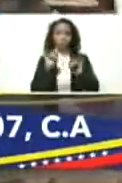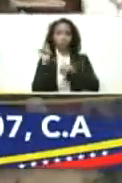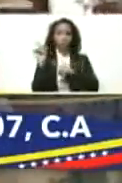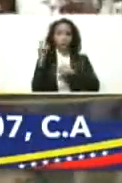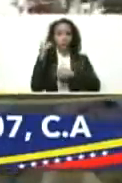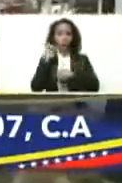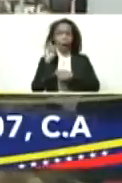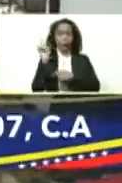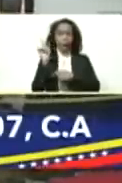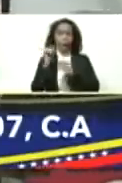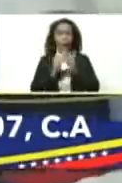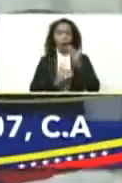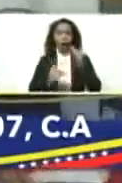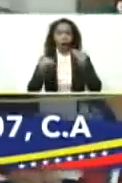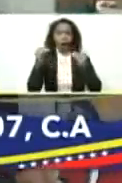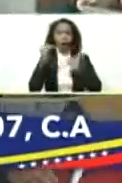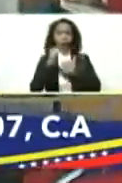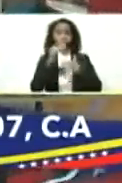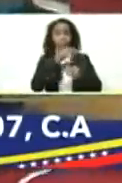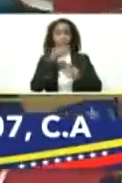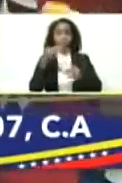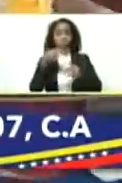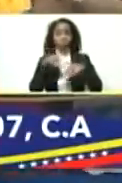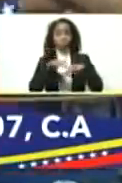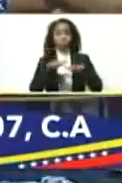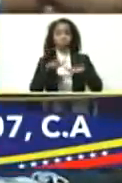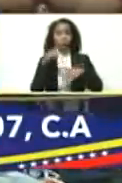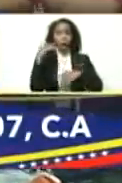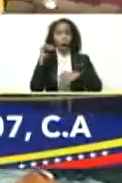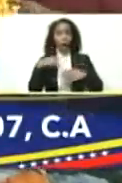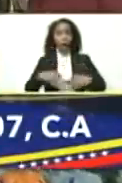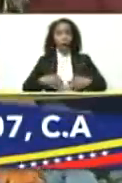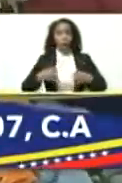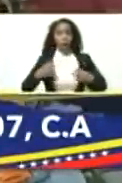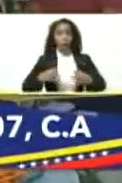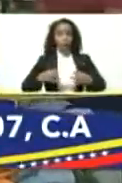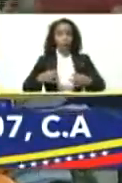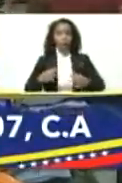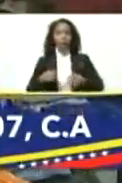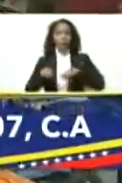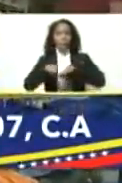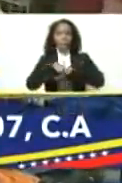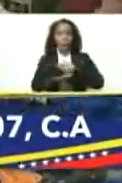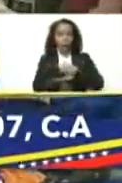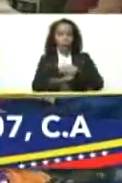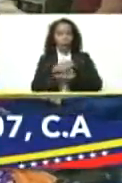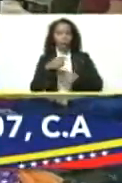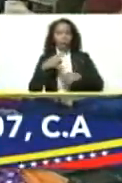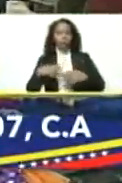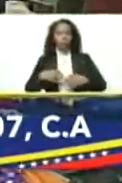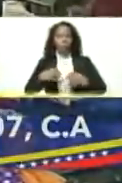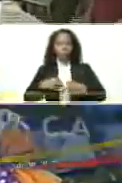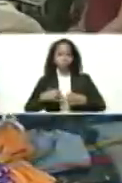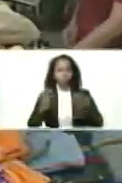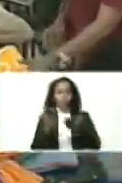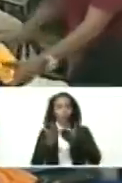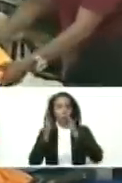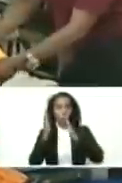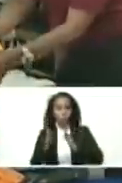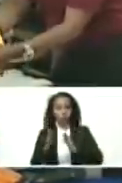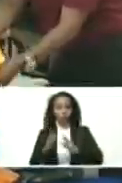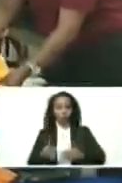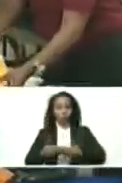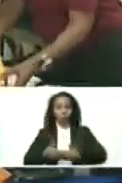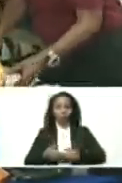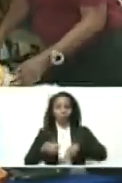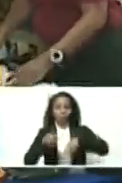una alta calidad, mi comandante en jefe. Tienen chaquetas, medias, como le dije, uniformes escolares,